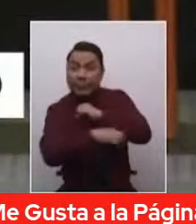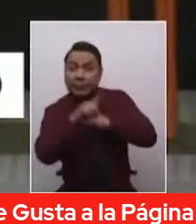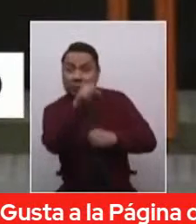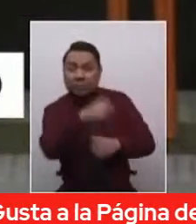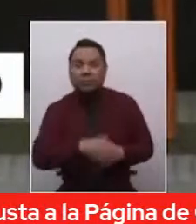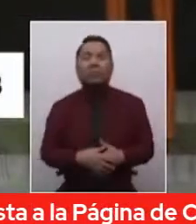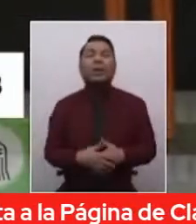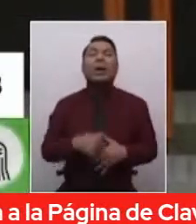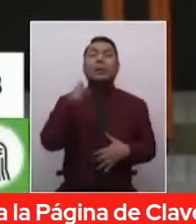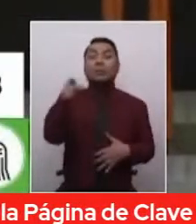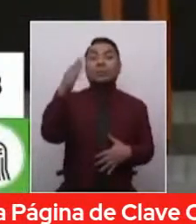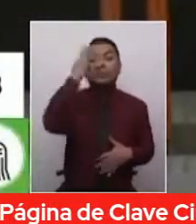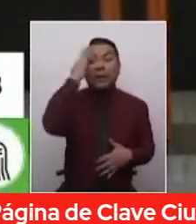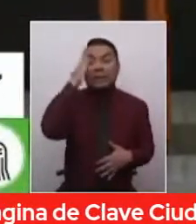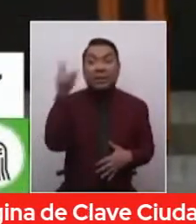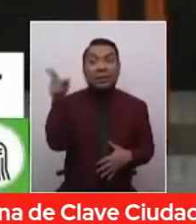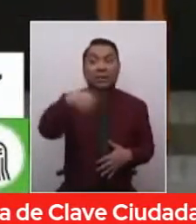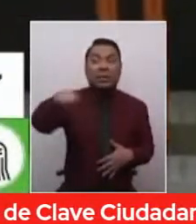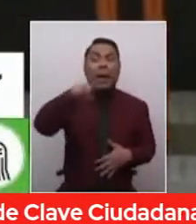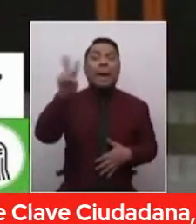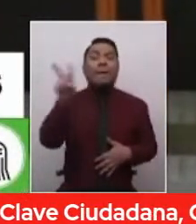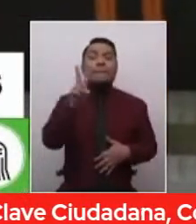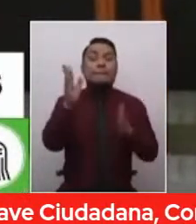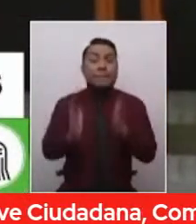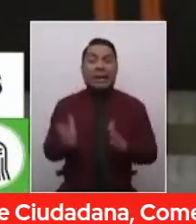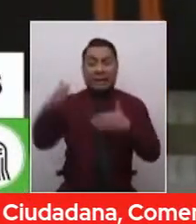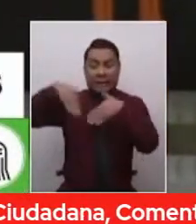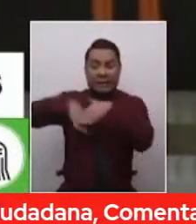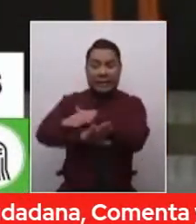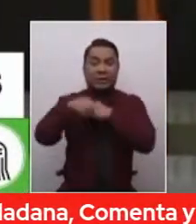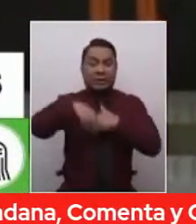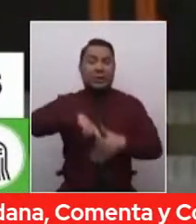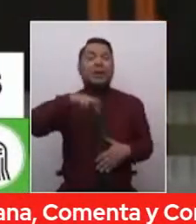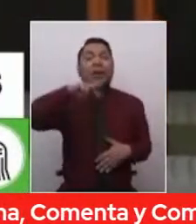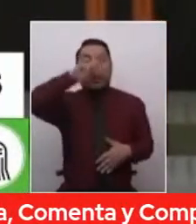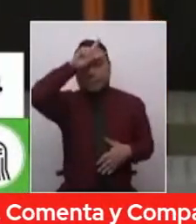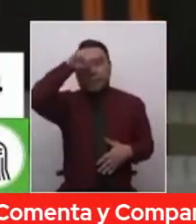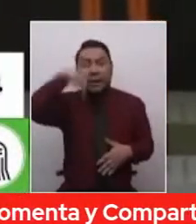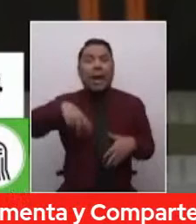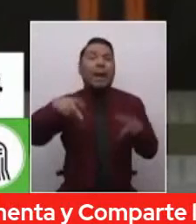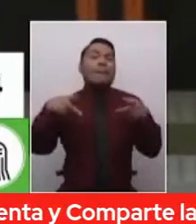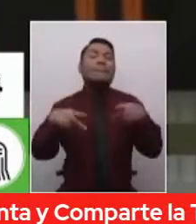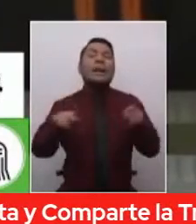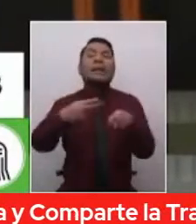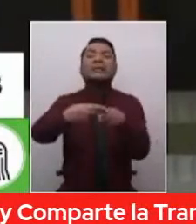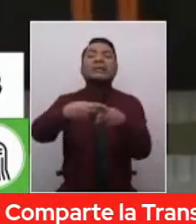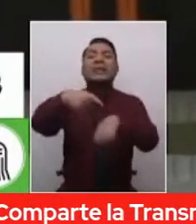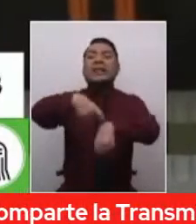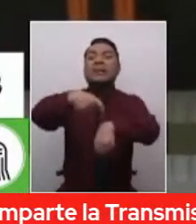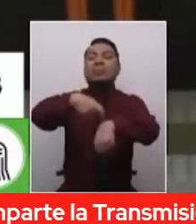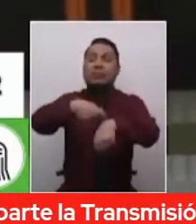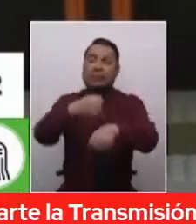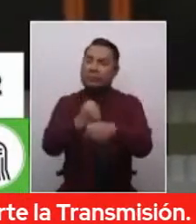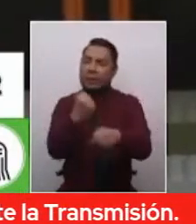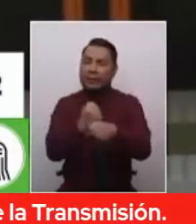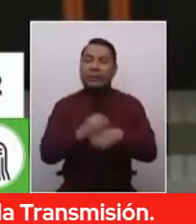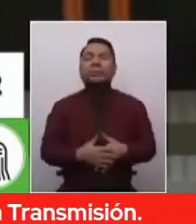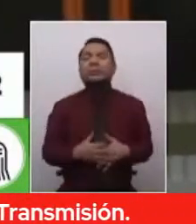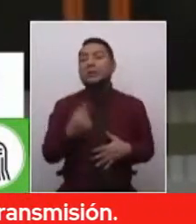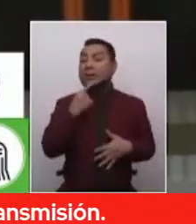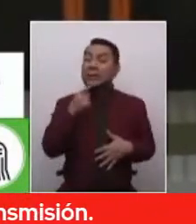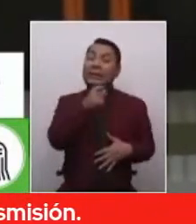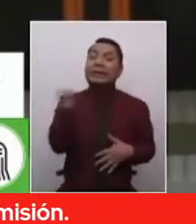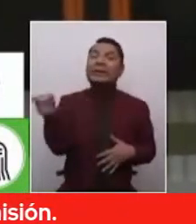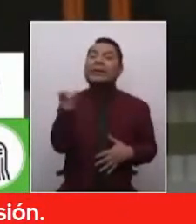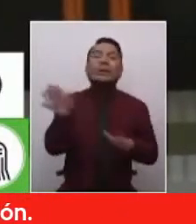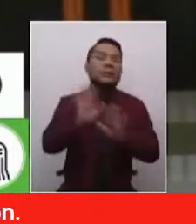que los ciudadanos venezolanos han ingresado al país con un permiso temporal de trabajo. Me refiero a